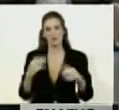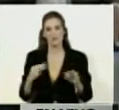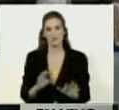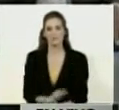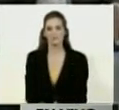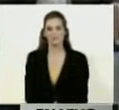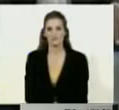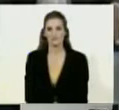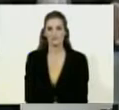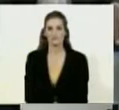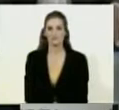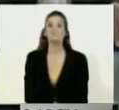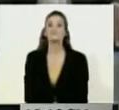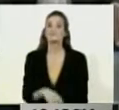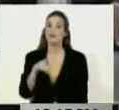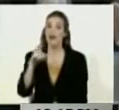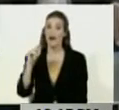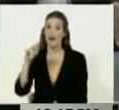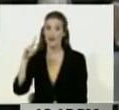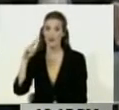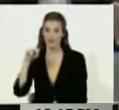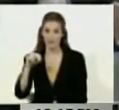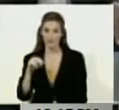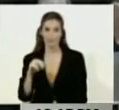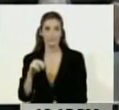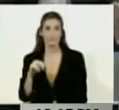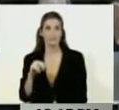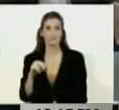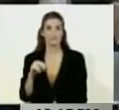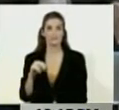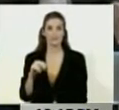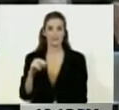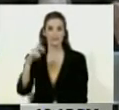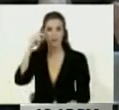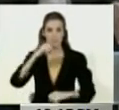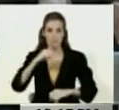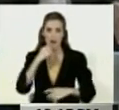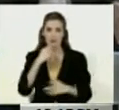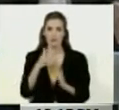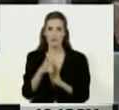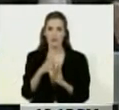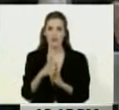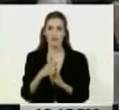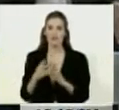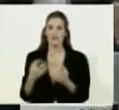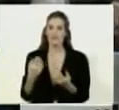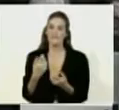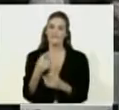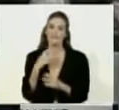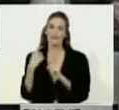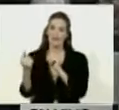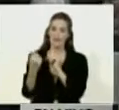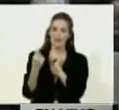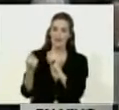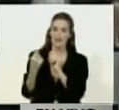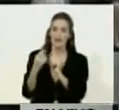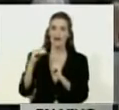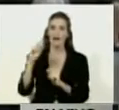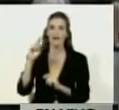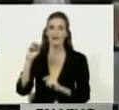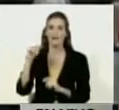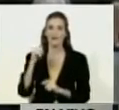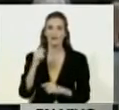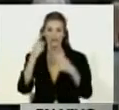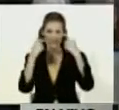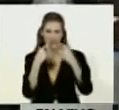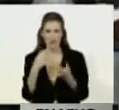Entonces Adán, cuando estaba enamorando a Carmen, ¿verdad? Hugo lo ha dicho, lo dijo varias